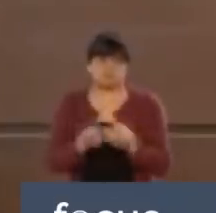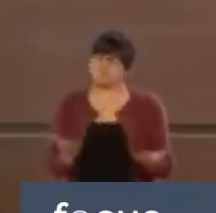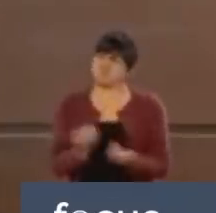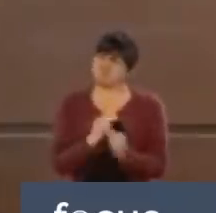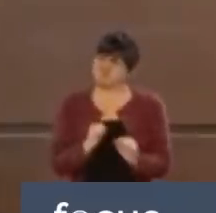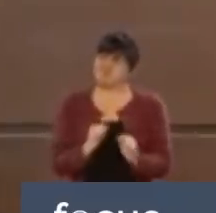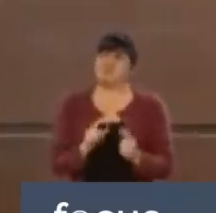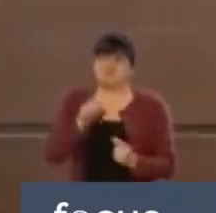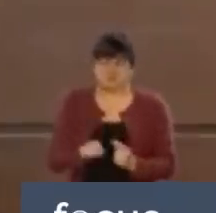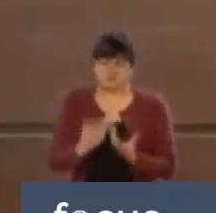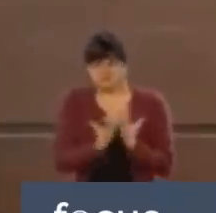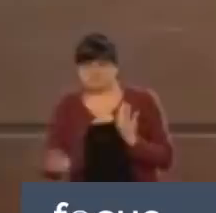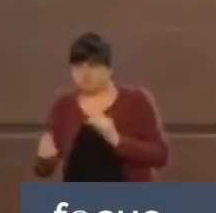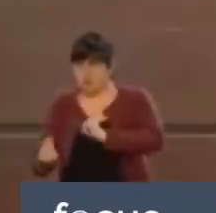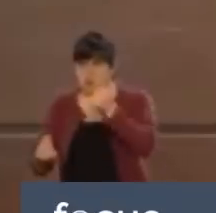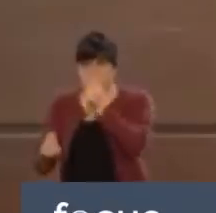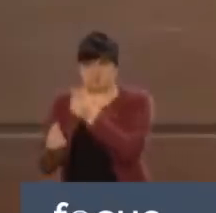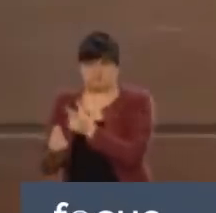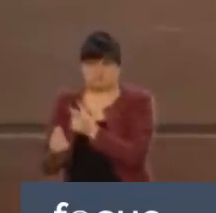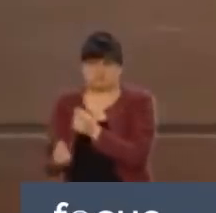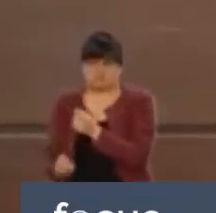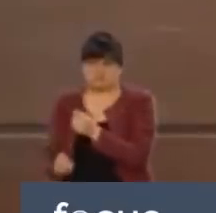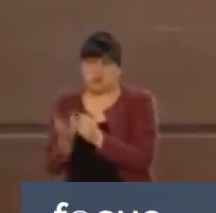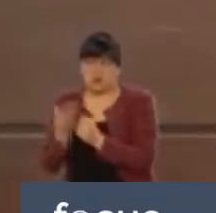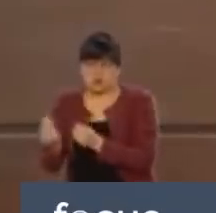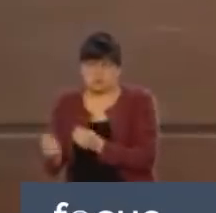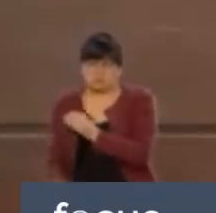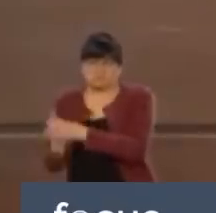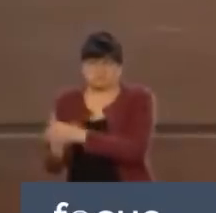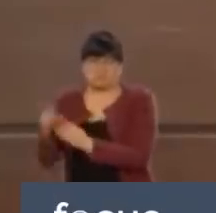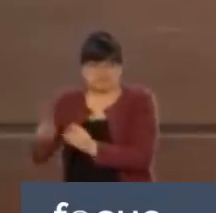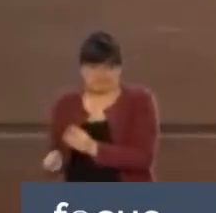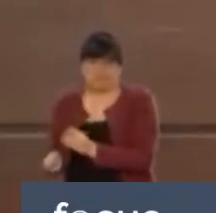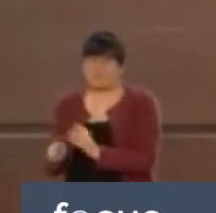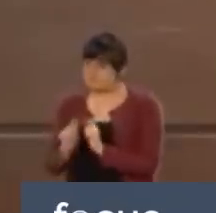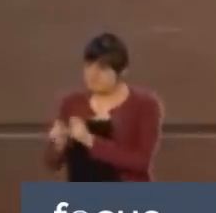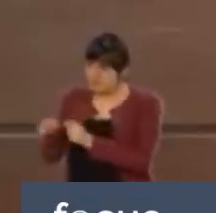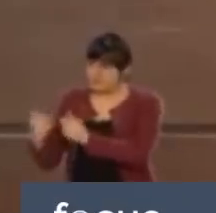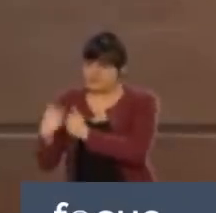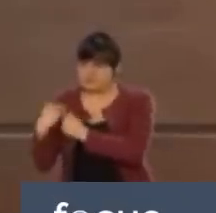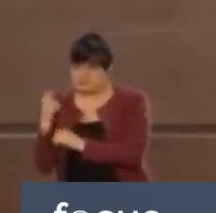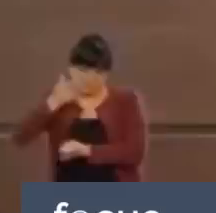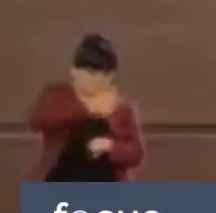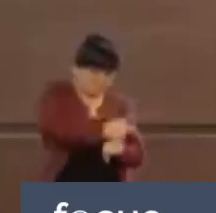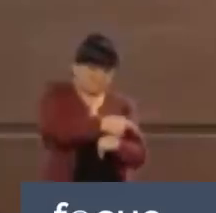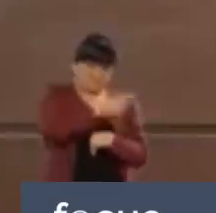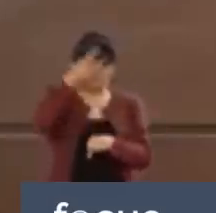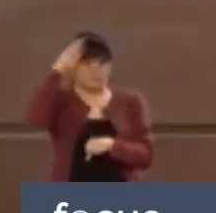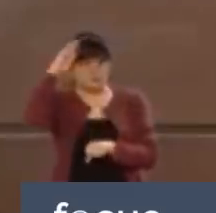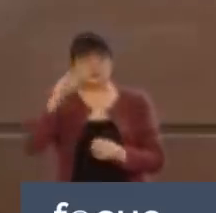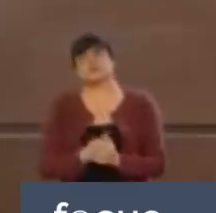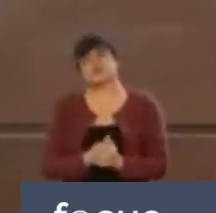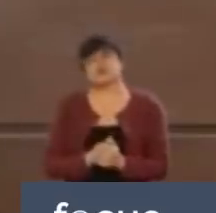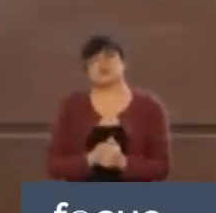parte, no solamente en nuestra opinión, esa no es solamente una de las causas por las que recurrentemente ocurre, sino por